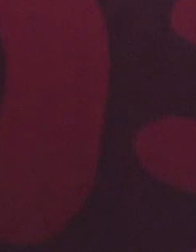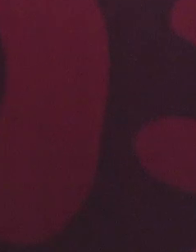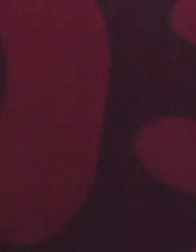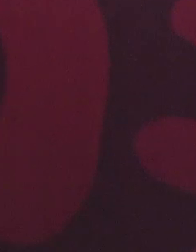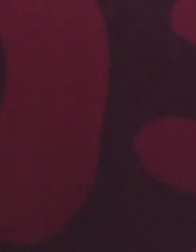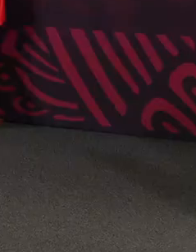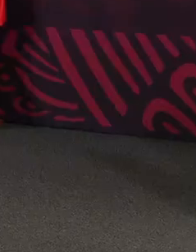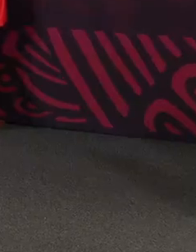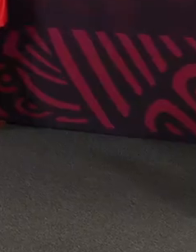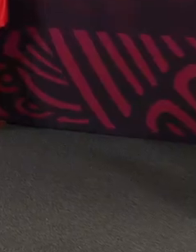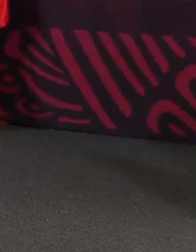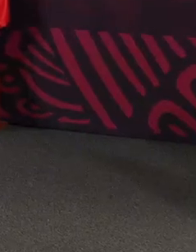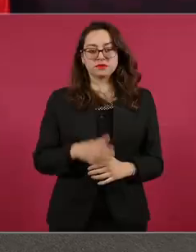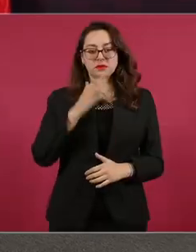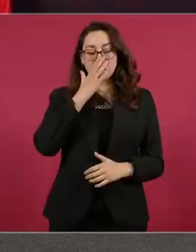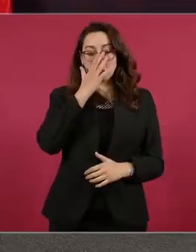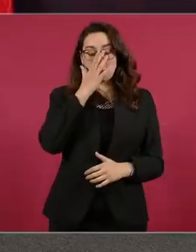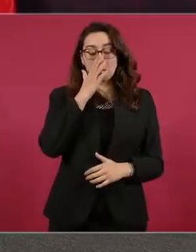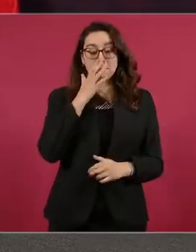delincuentes